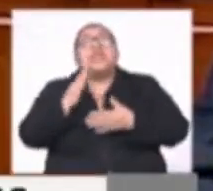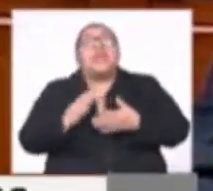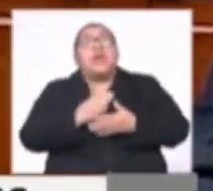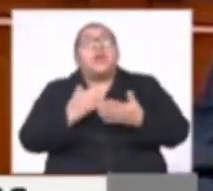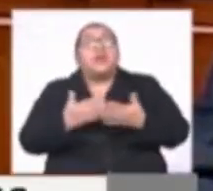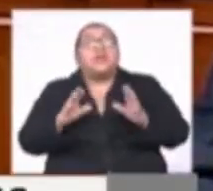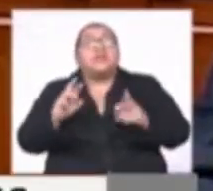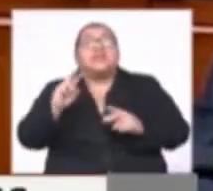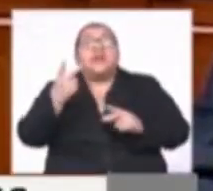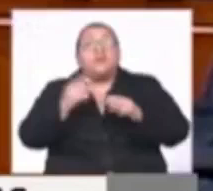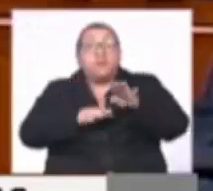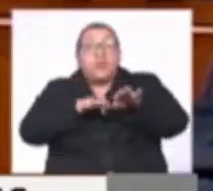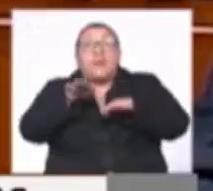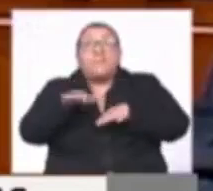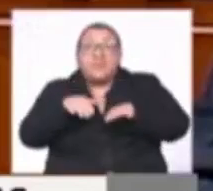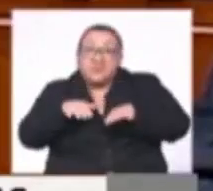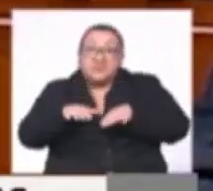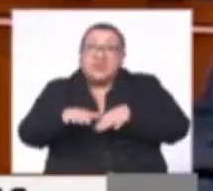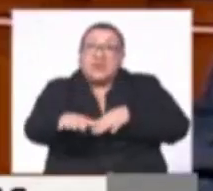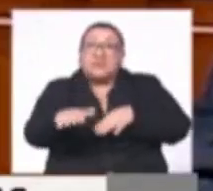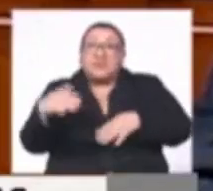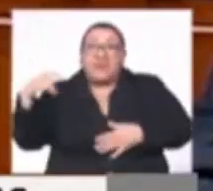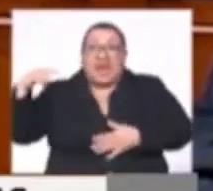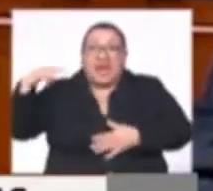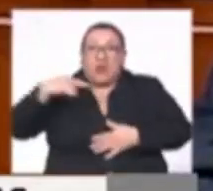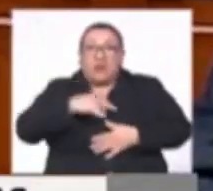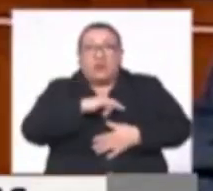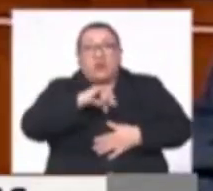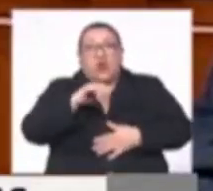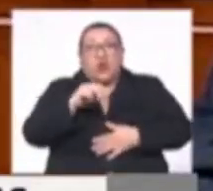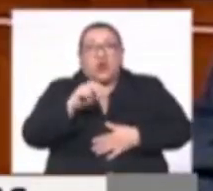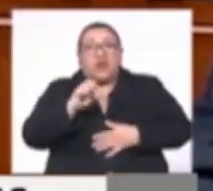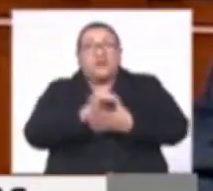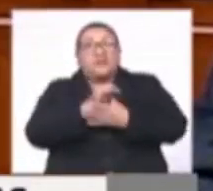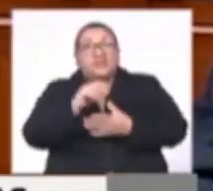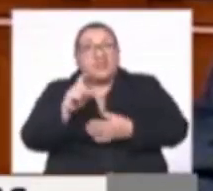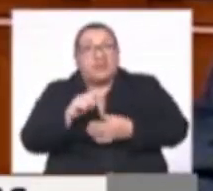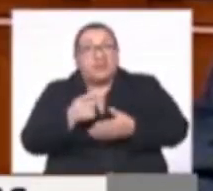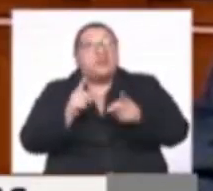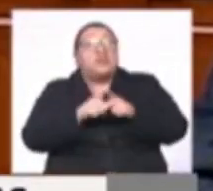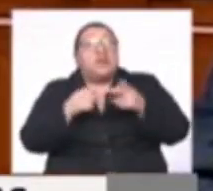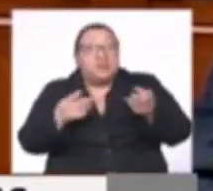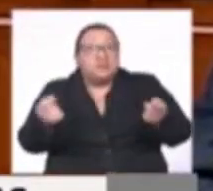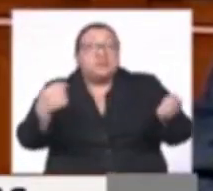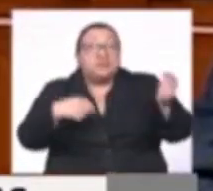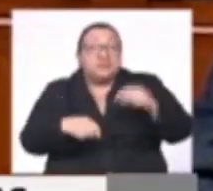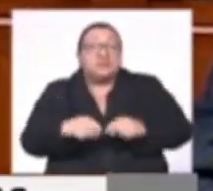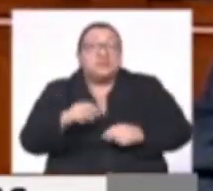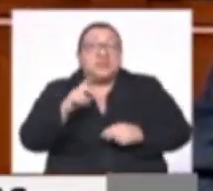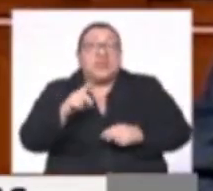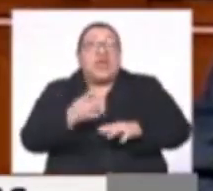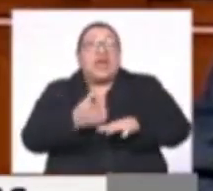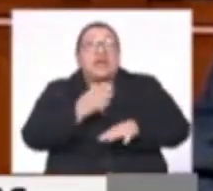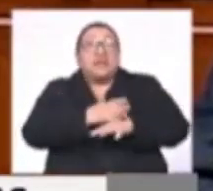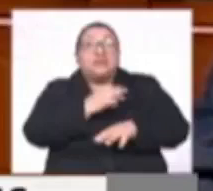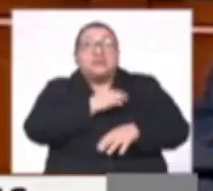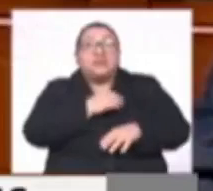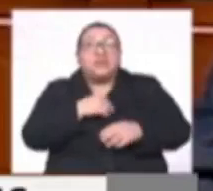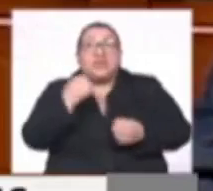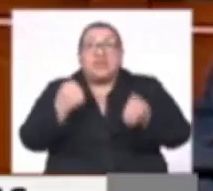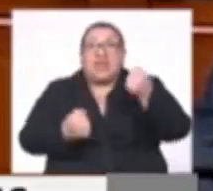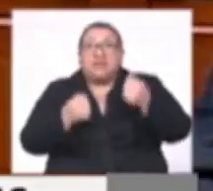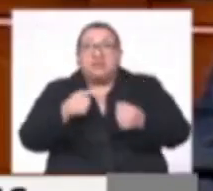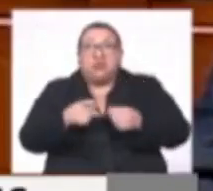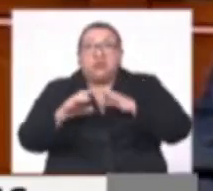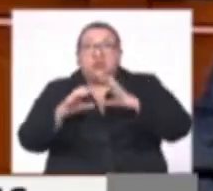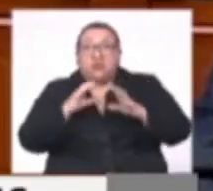de la segunda pista del aeropuerto Jorge Chávez, donde también estuvo presente la entonces ministra de